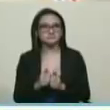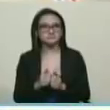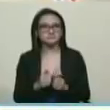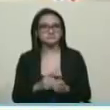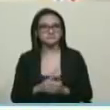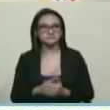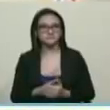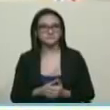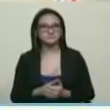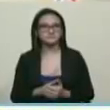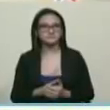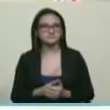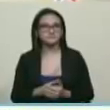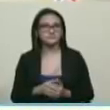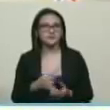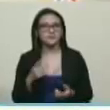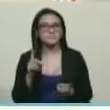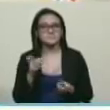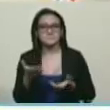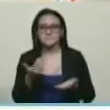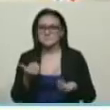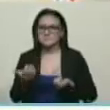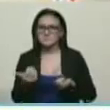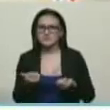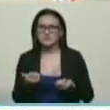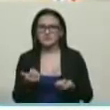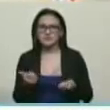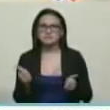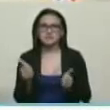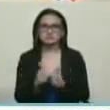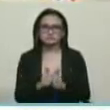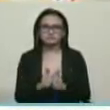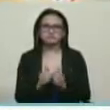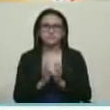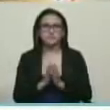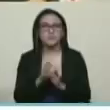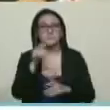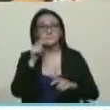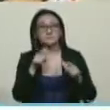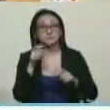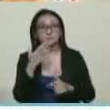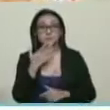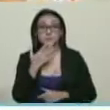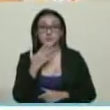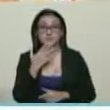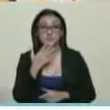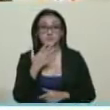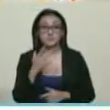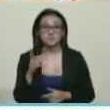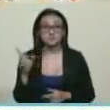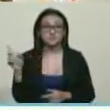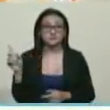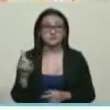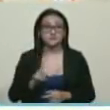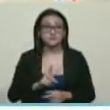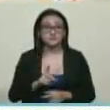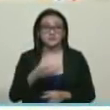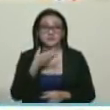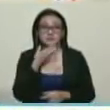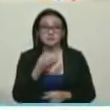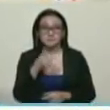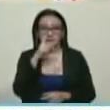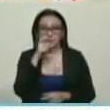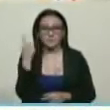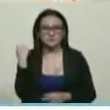además hemos tenido muchas solicitudes para venir, porque las personas, por ejemplo, que vinieron para diciembre del